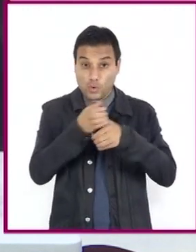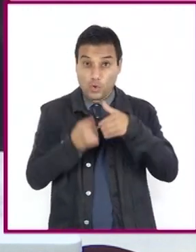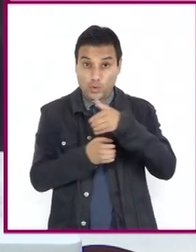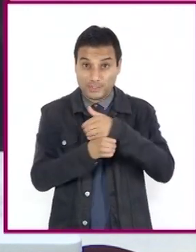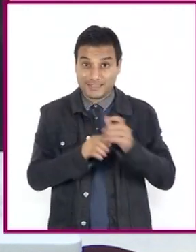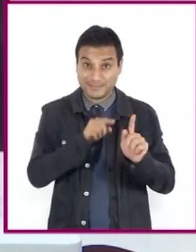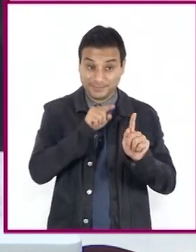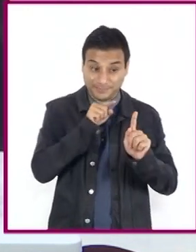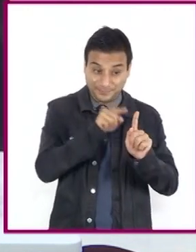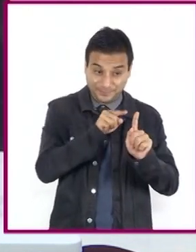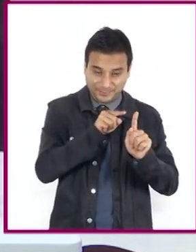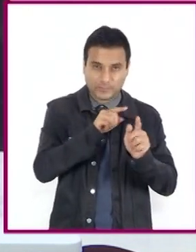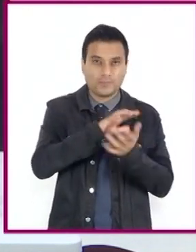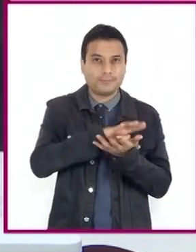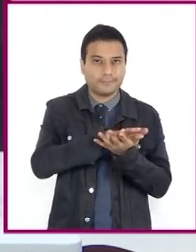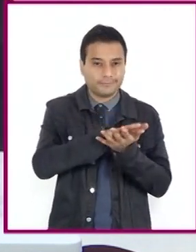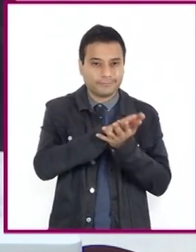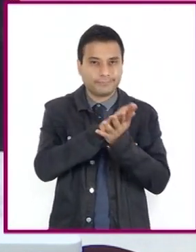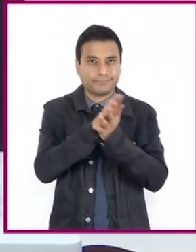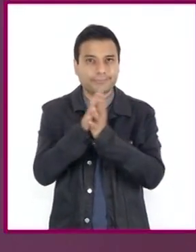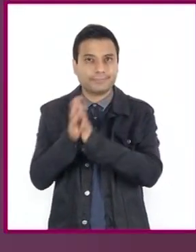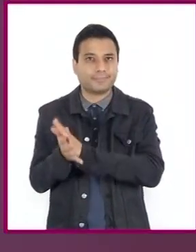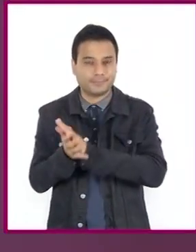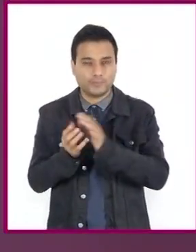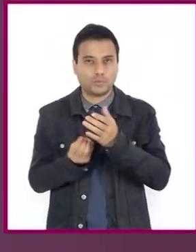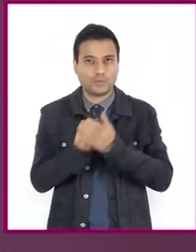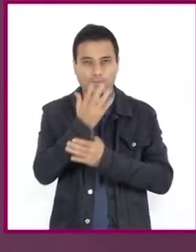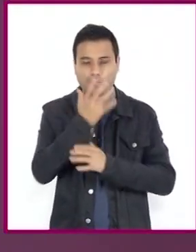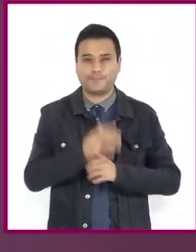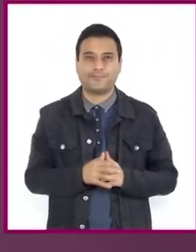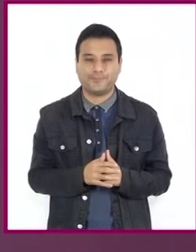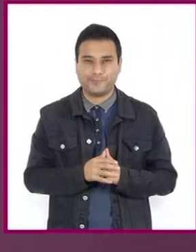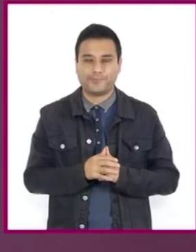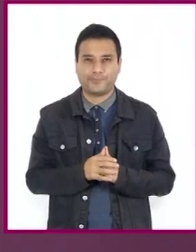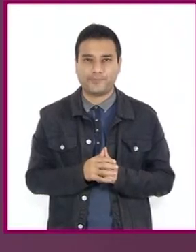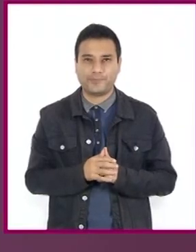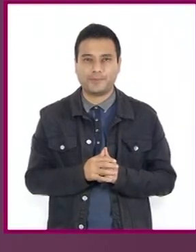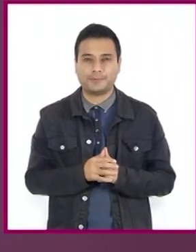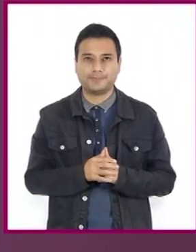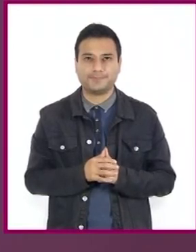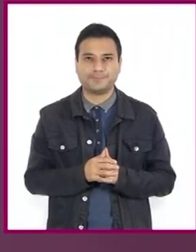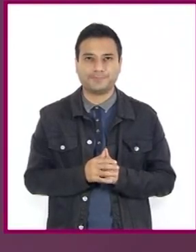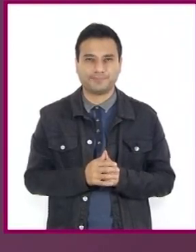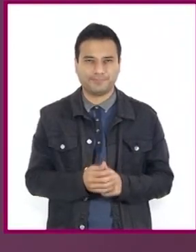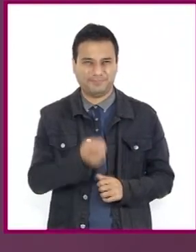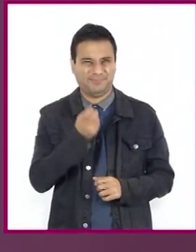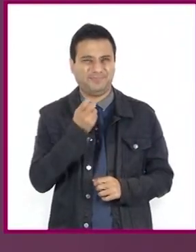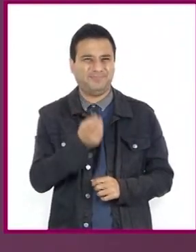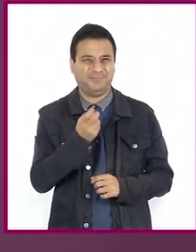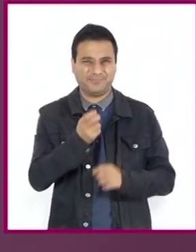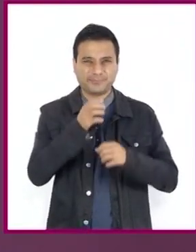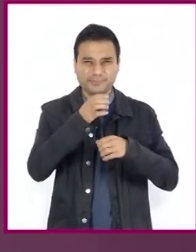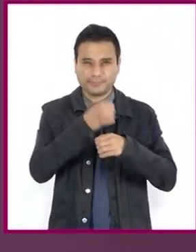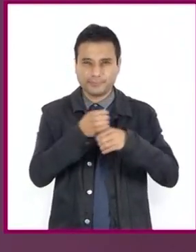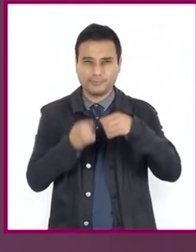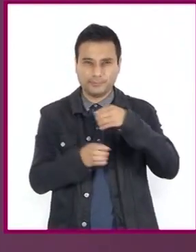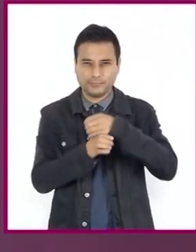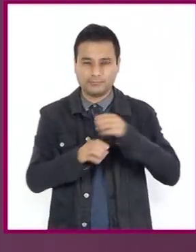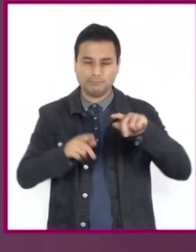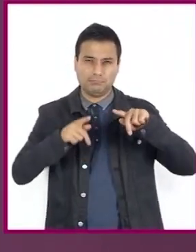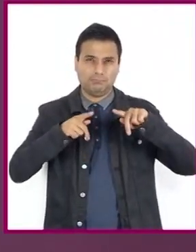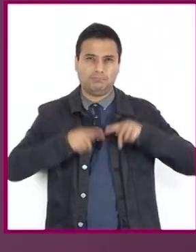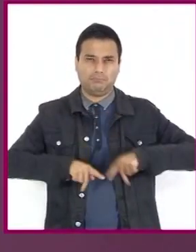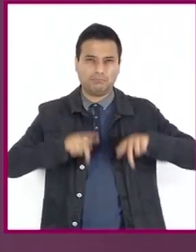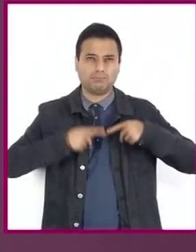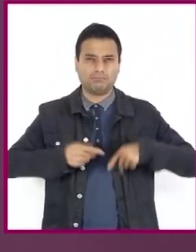otra con propiedades completamente diferentes. Al observar estos y otros procesos, los químicos se preguntaban